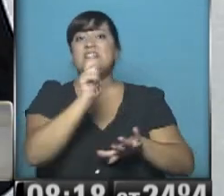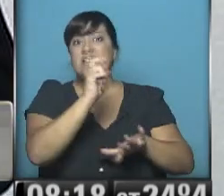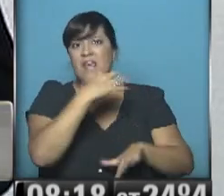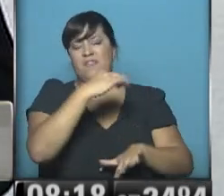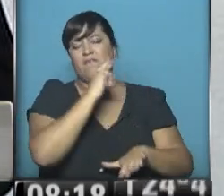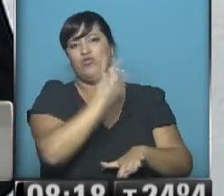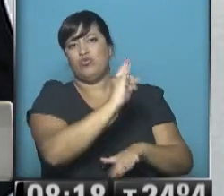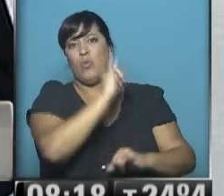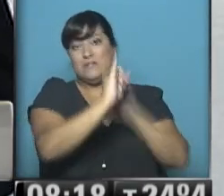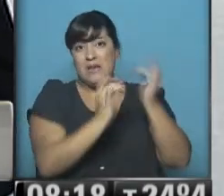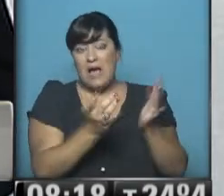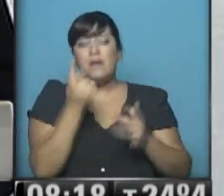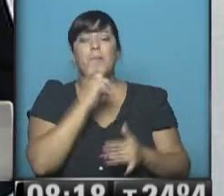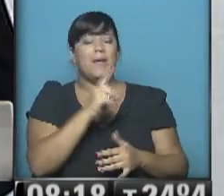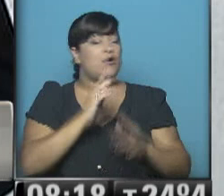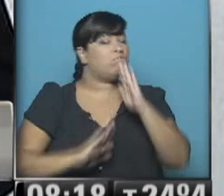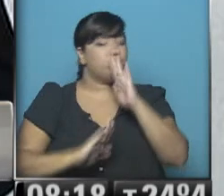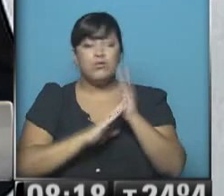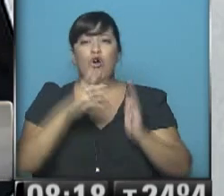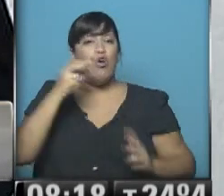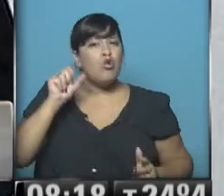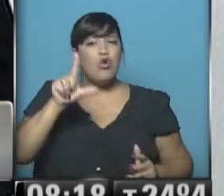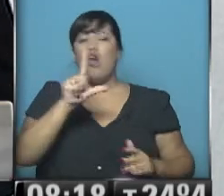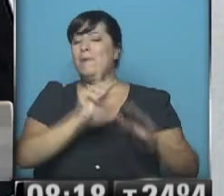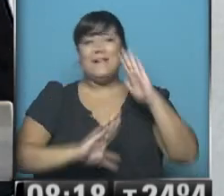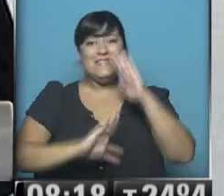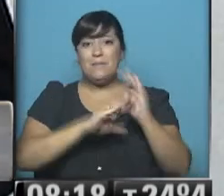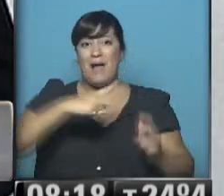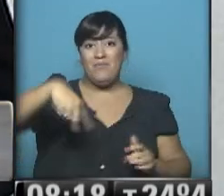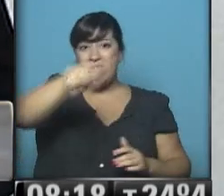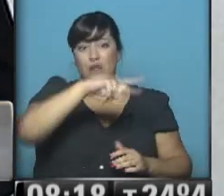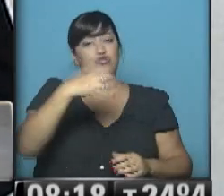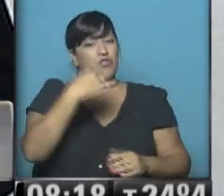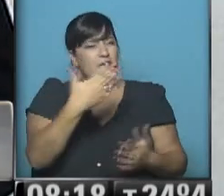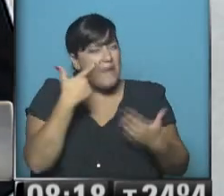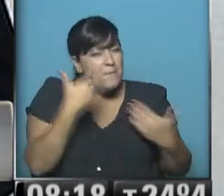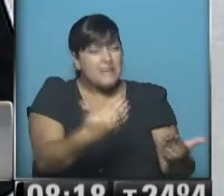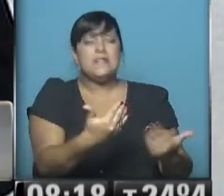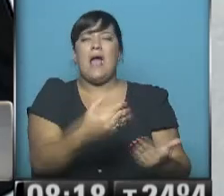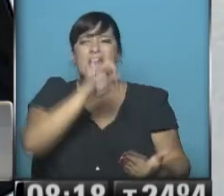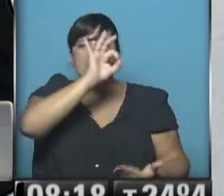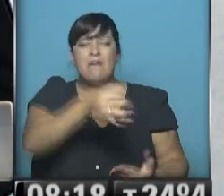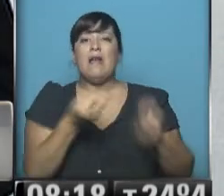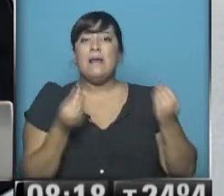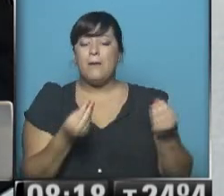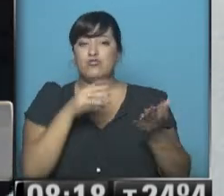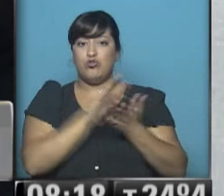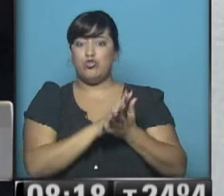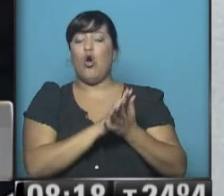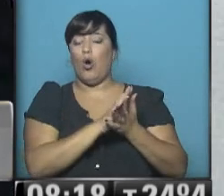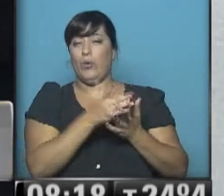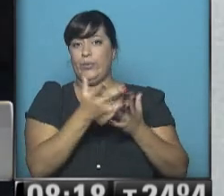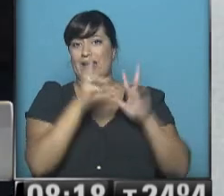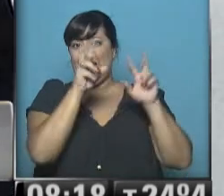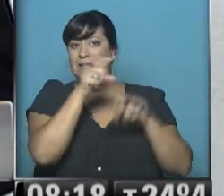es absolutamente imprescindible que el rol principal que ellos tienen que es investigar y esclarecer el hecho no implique